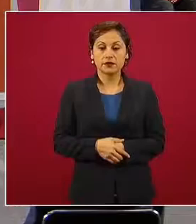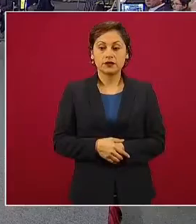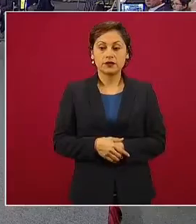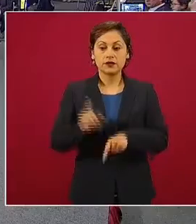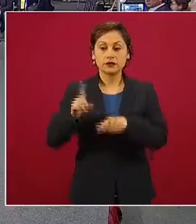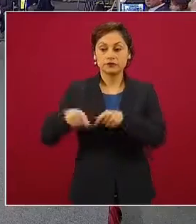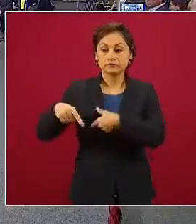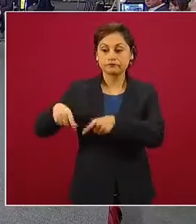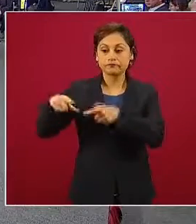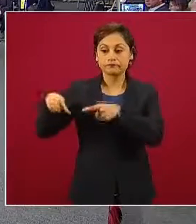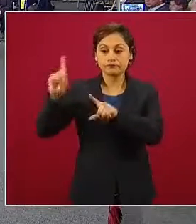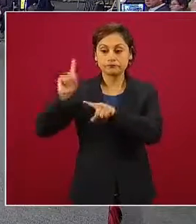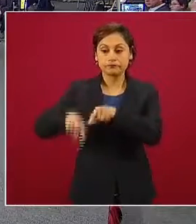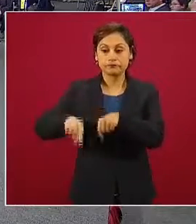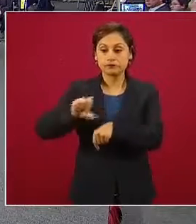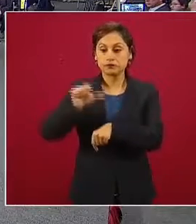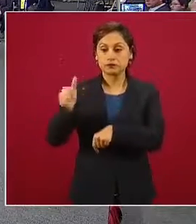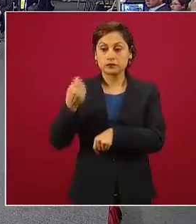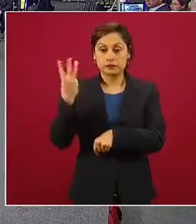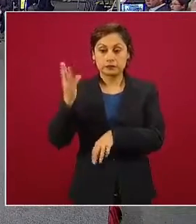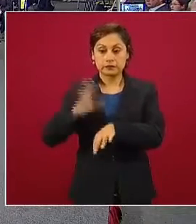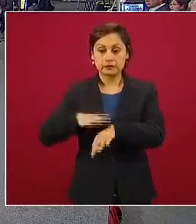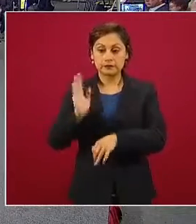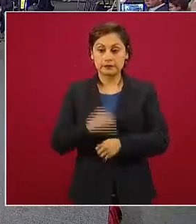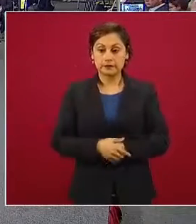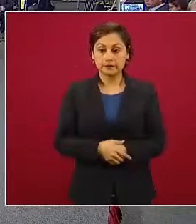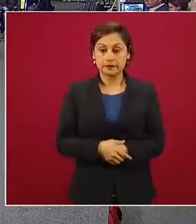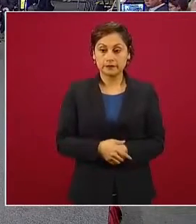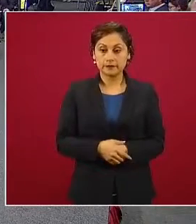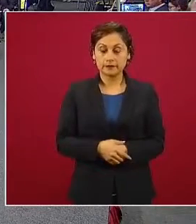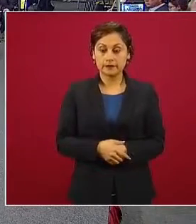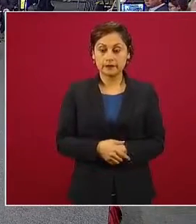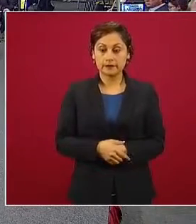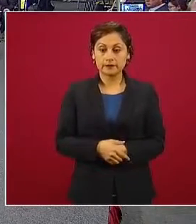para mostrar 3 más. La siguiente,